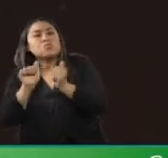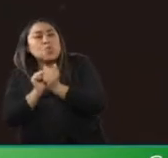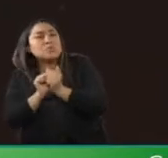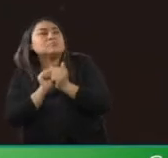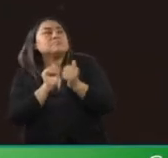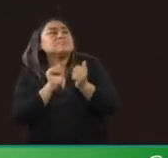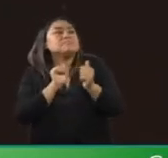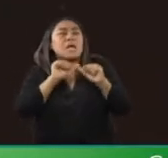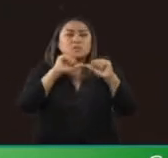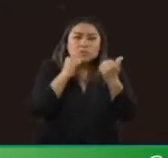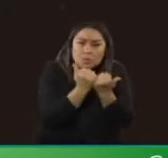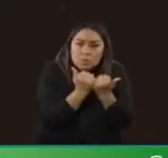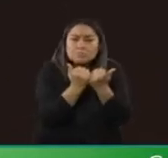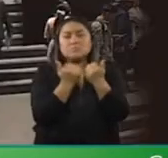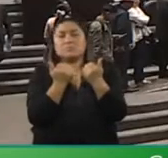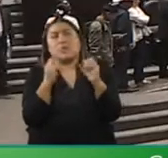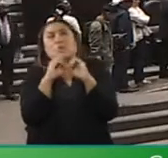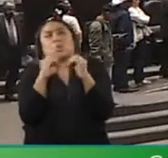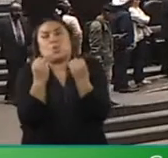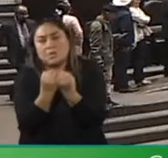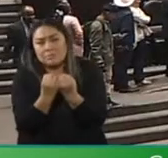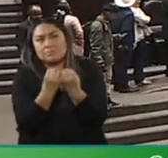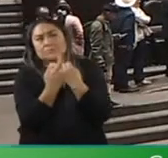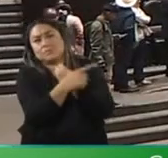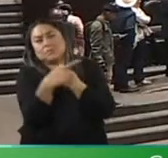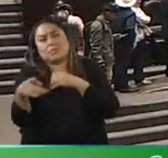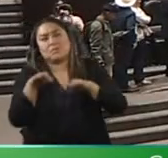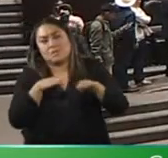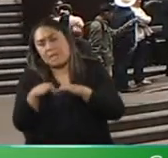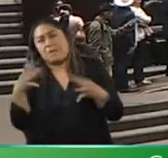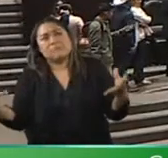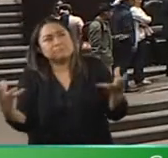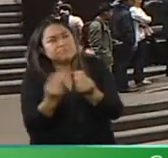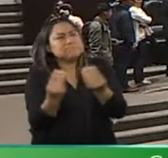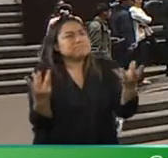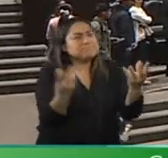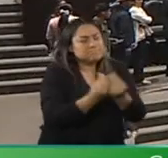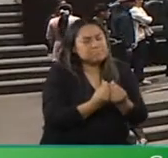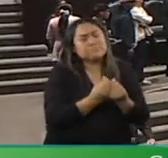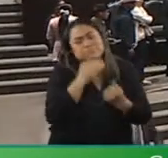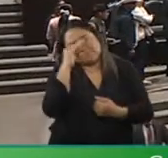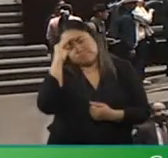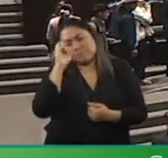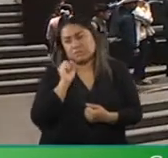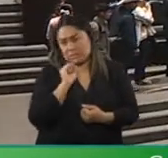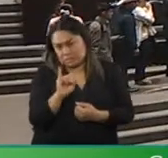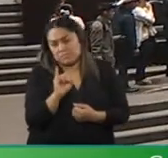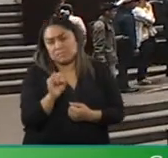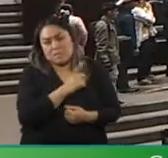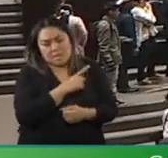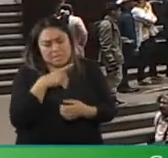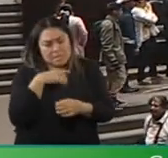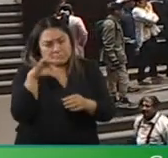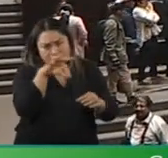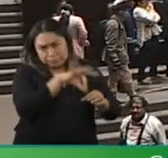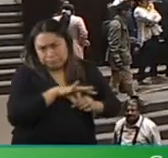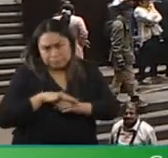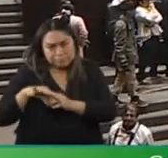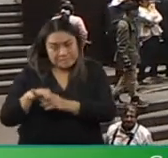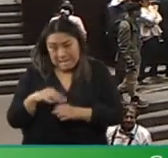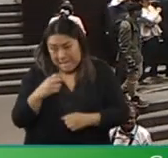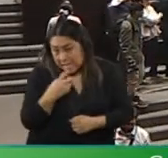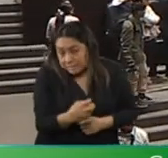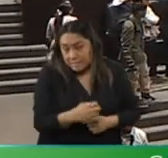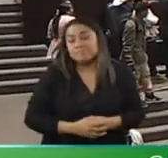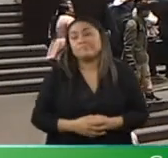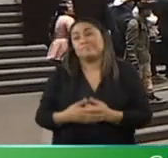sociedad civil, organizaciones de trabajadores, que en conjunto han impulsado que se aprueben iniciativas como estas. Entonces,